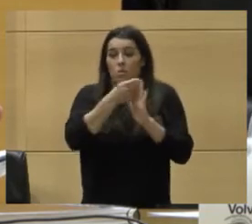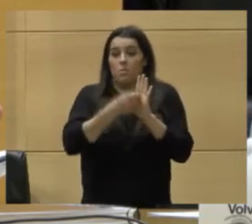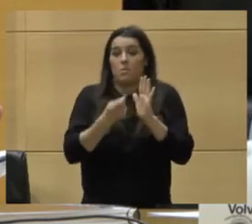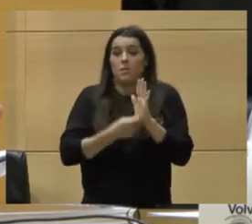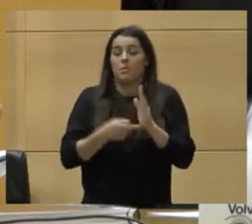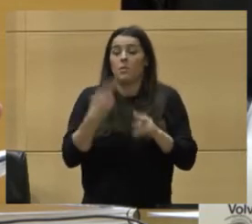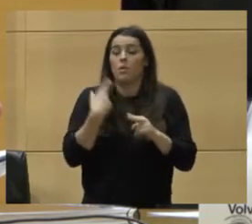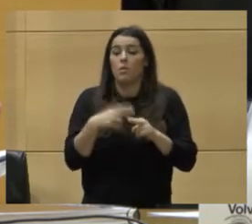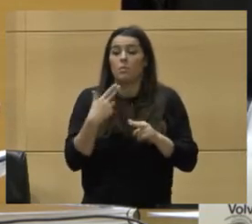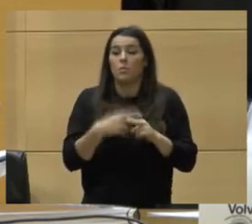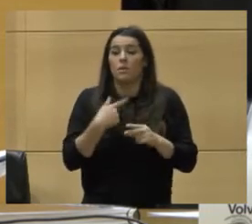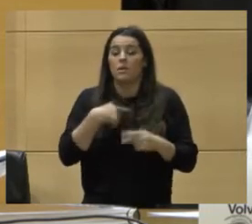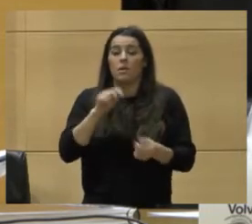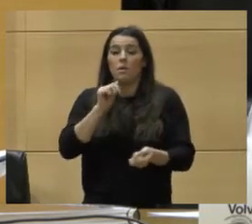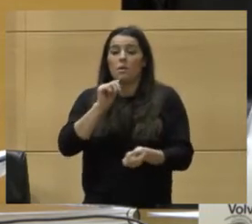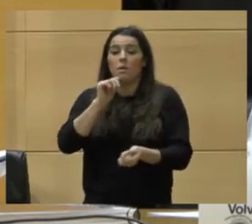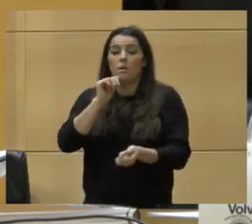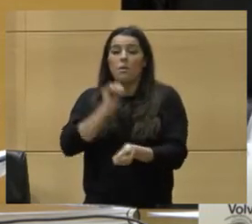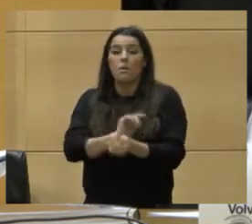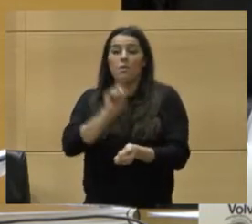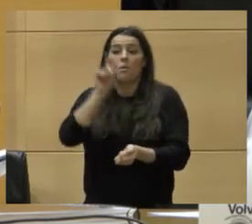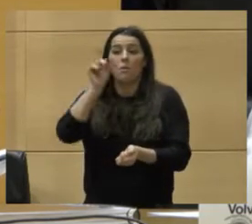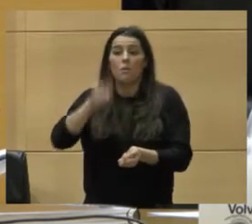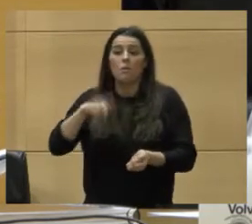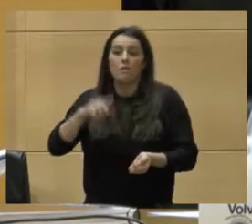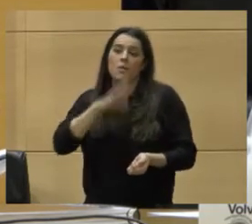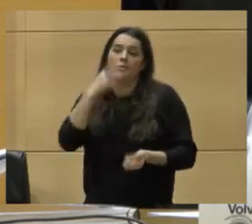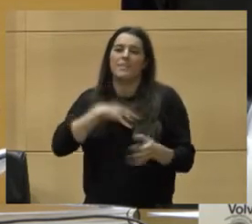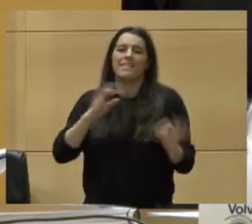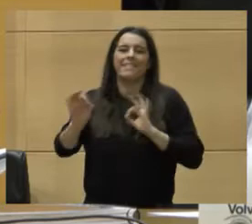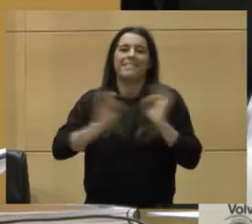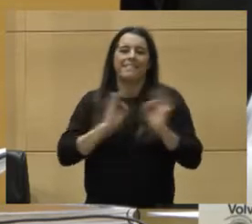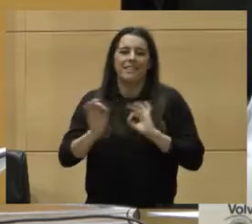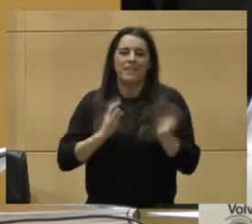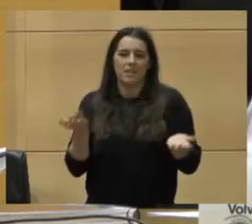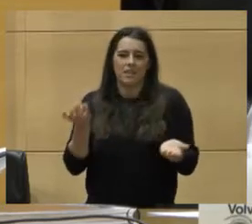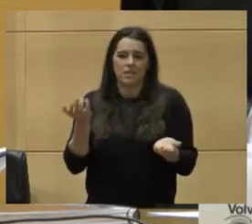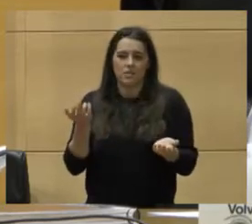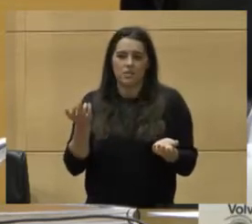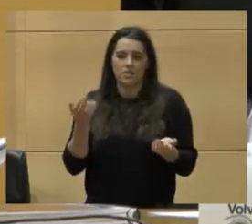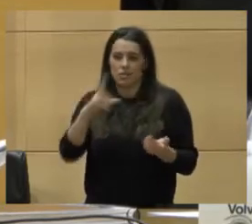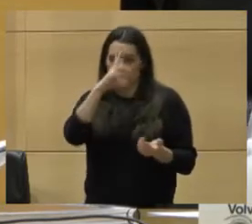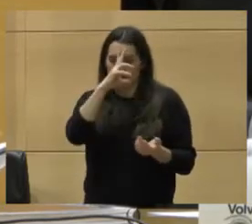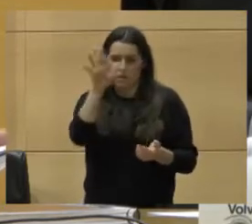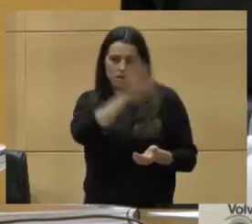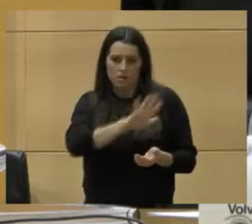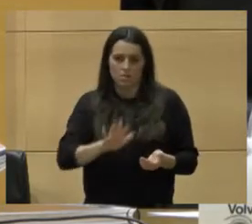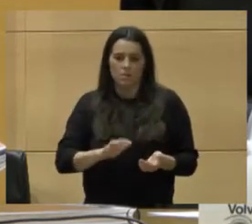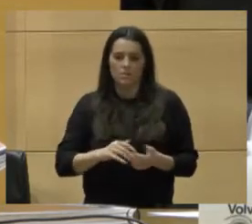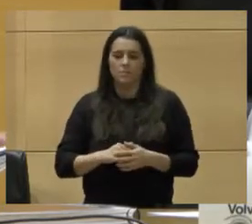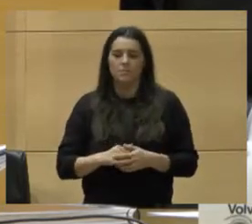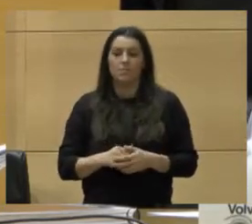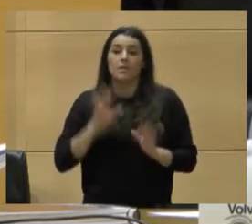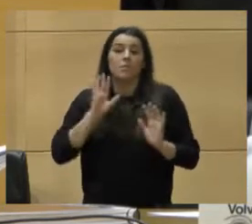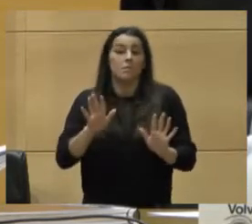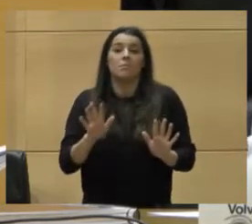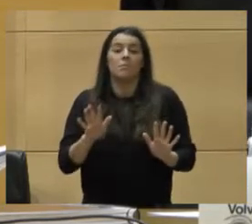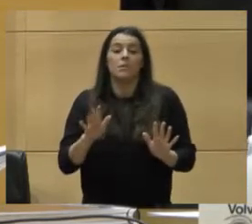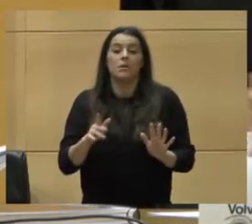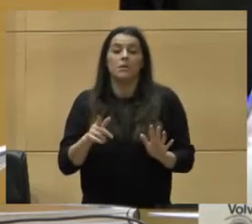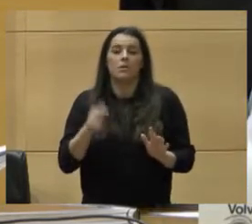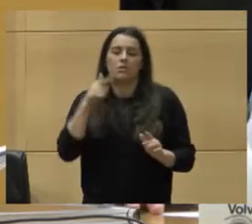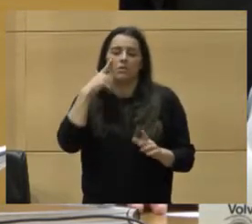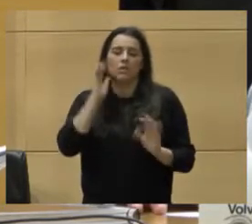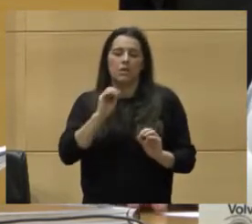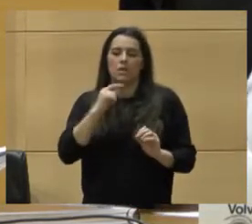se les mete un mes en prisión por haber hecho una obra de teatro en carnaval creo que hay elementos claves que la realidad misma está delante de nuestros ojos y que tenemos que